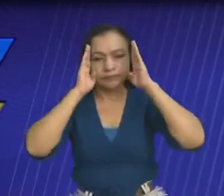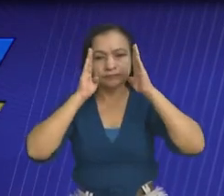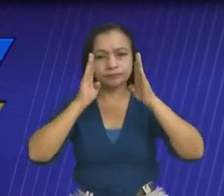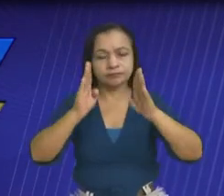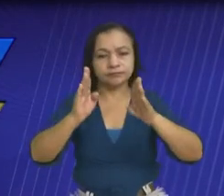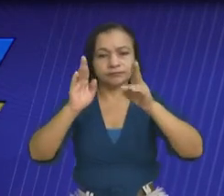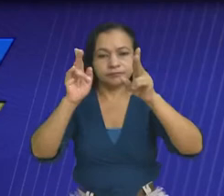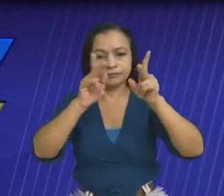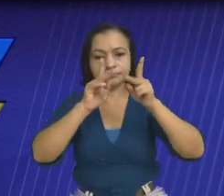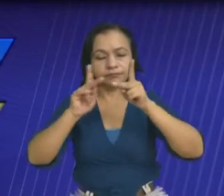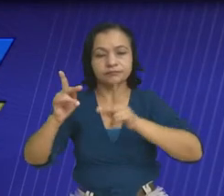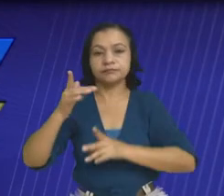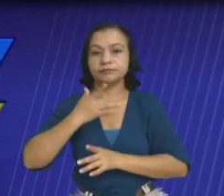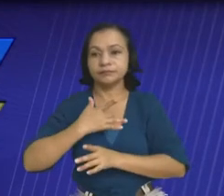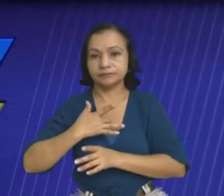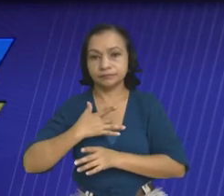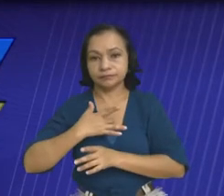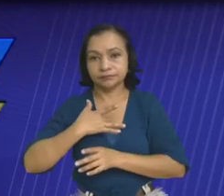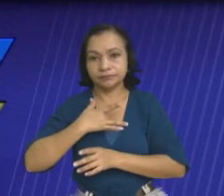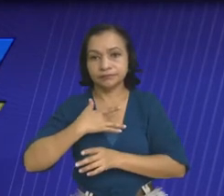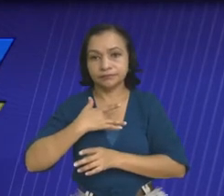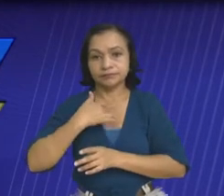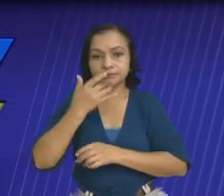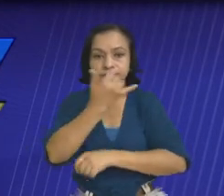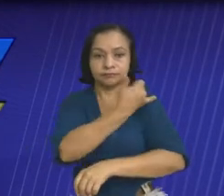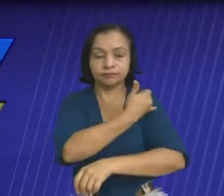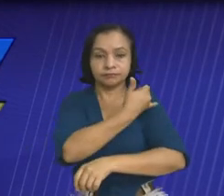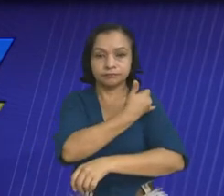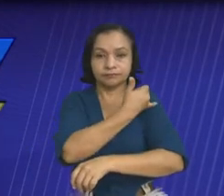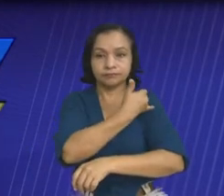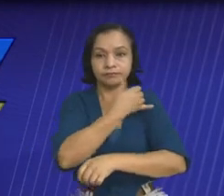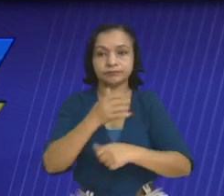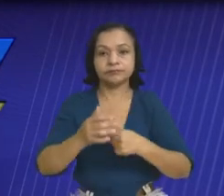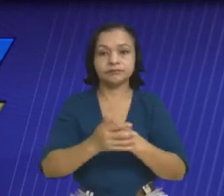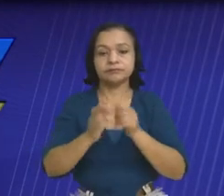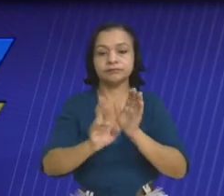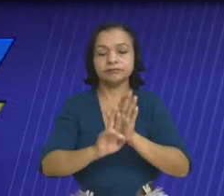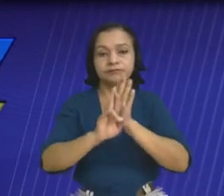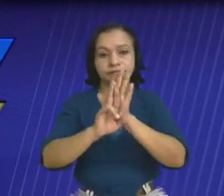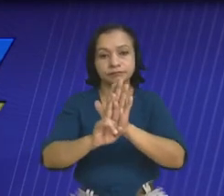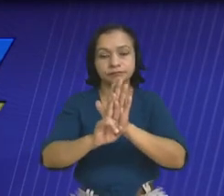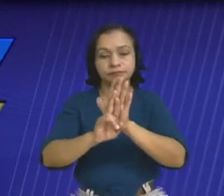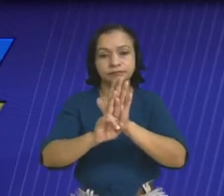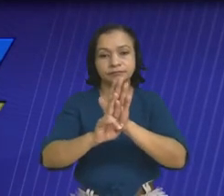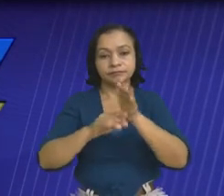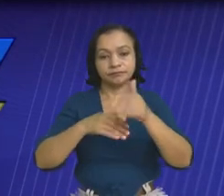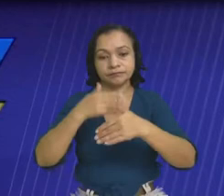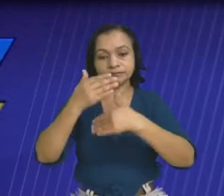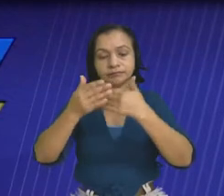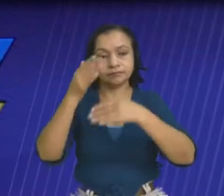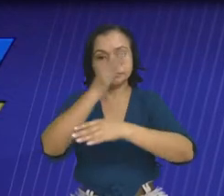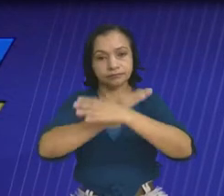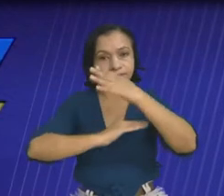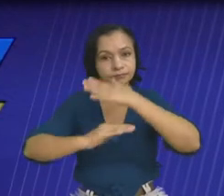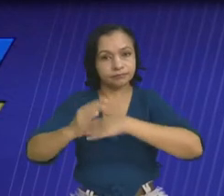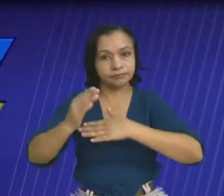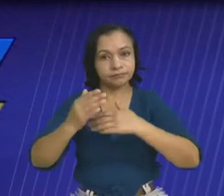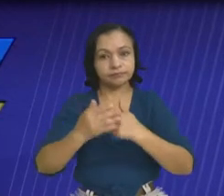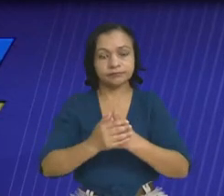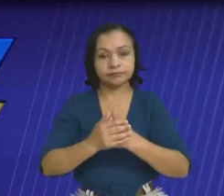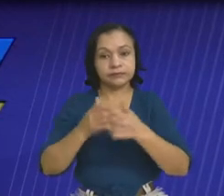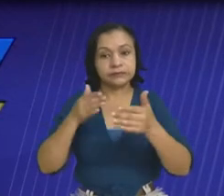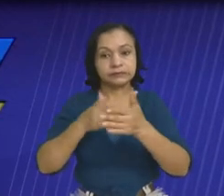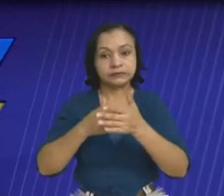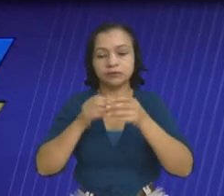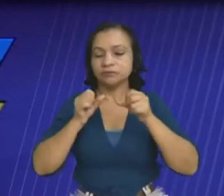a las personas que requieran en este hospital la respuesta a sus procesos de discapacidad temporales o